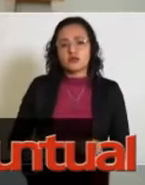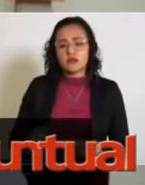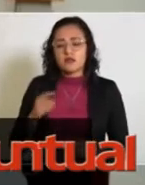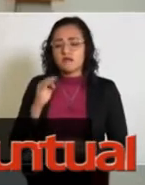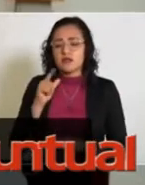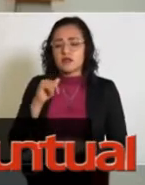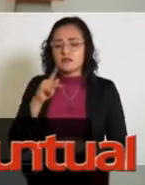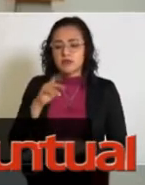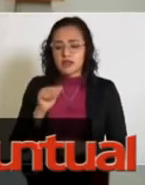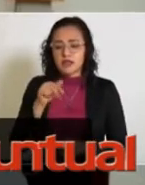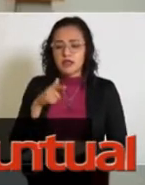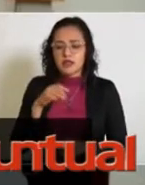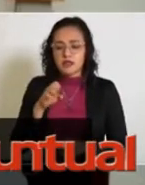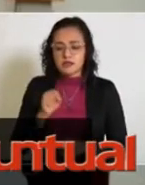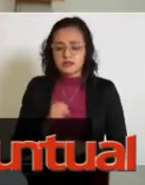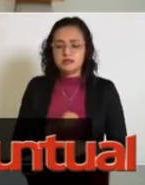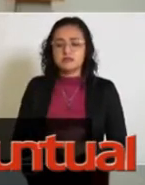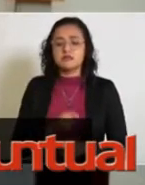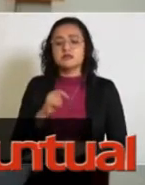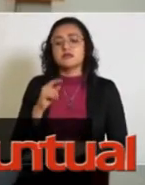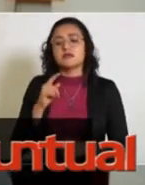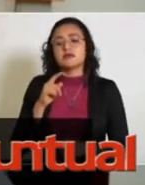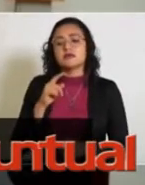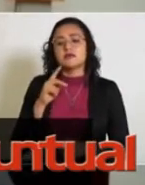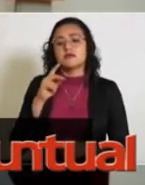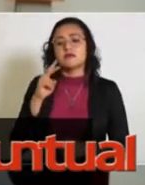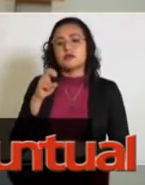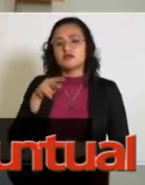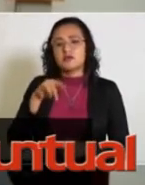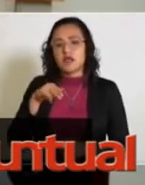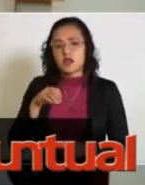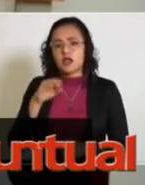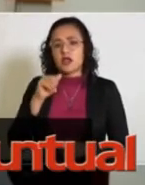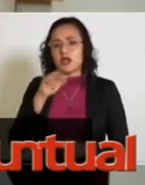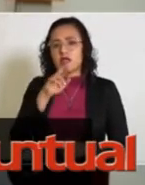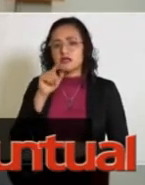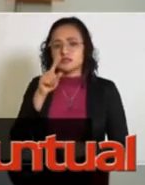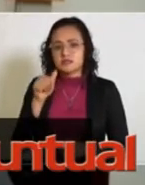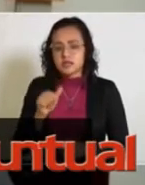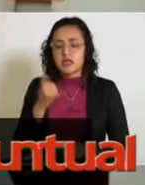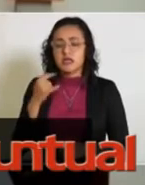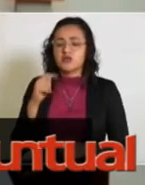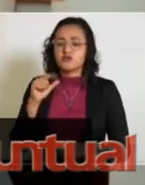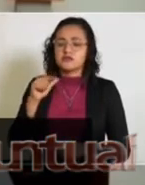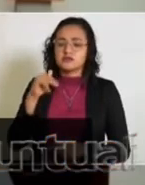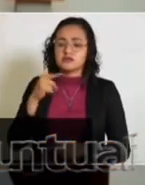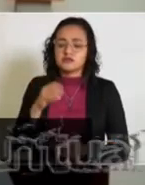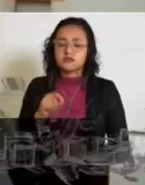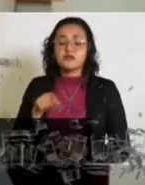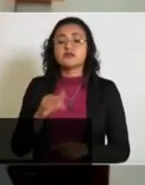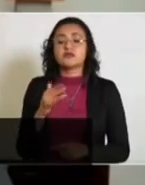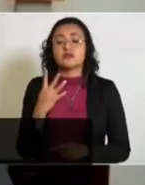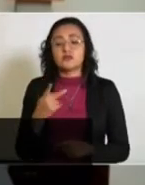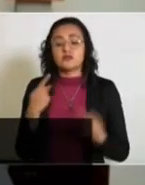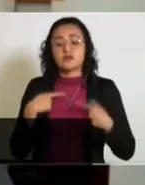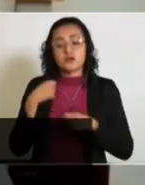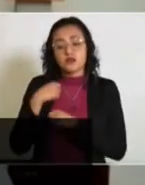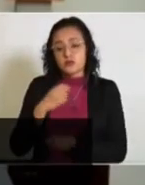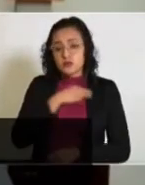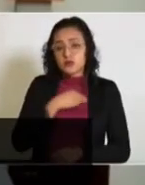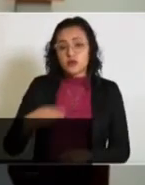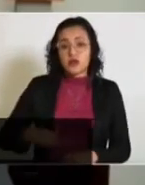Felipe Ángeles, Venustiano Carranza y Tulcingo de Valle. Son 54 autoridades municipales en